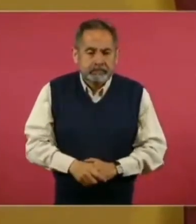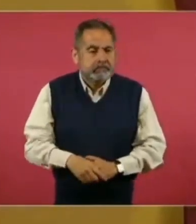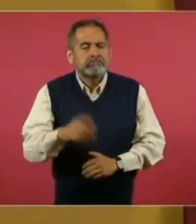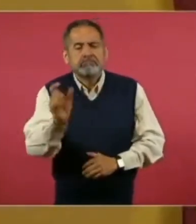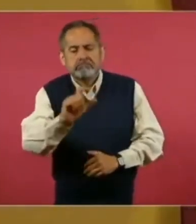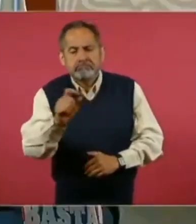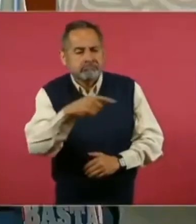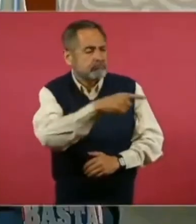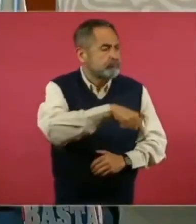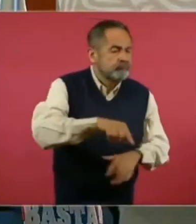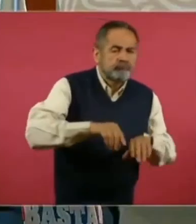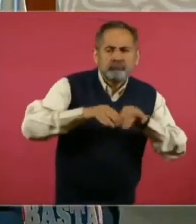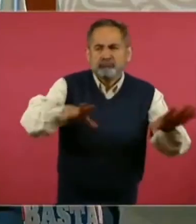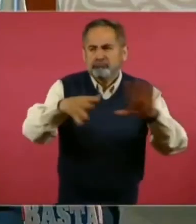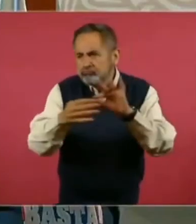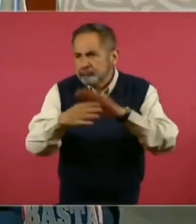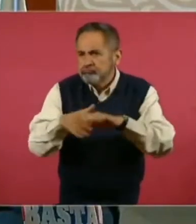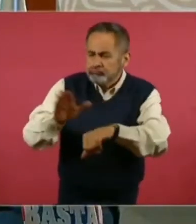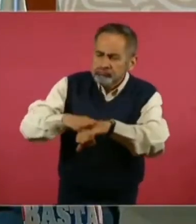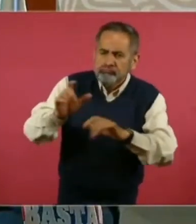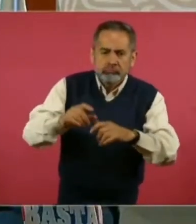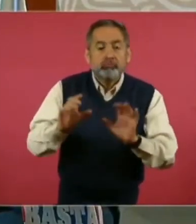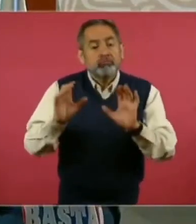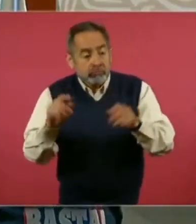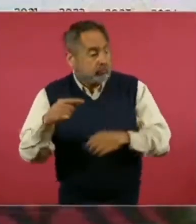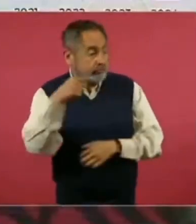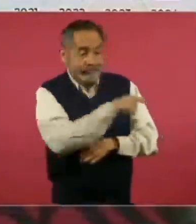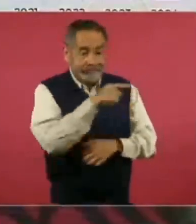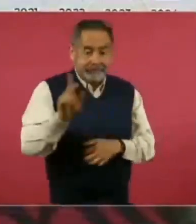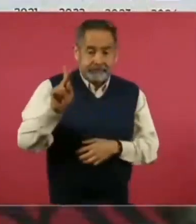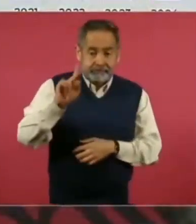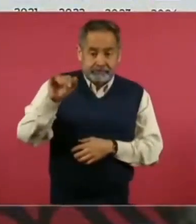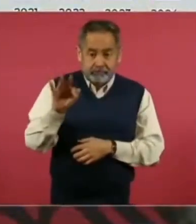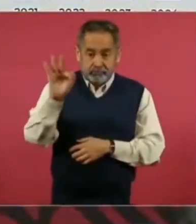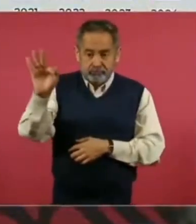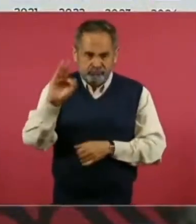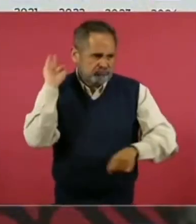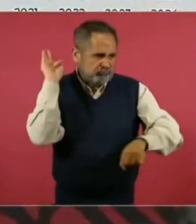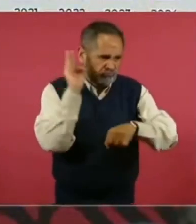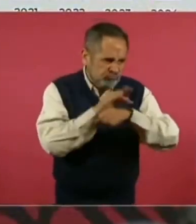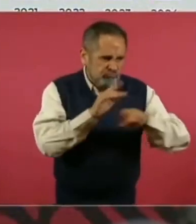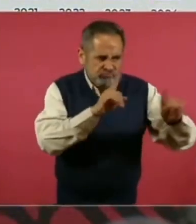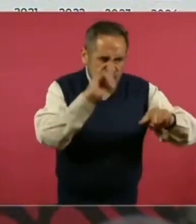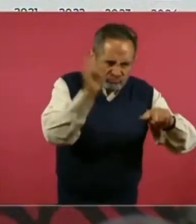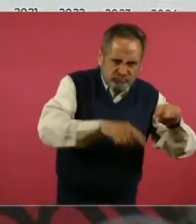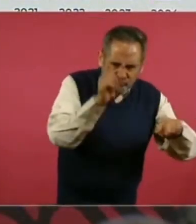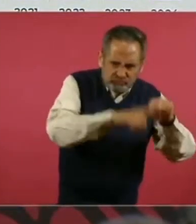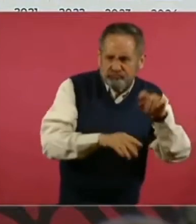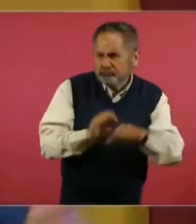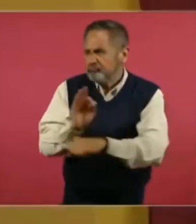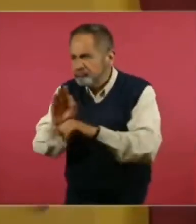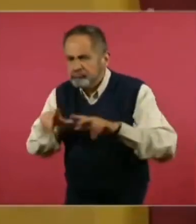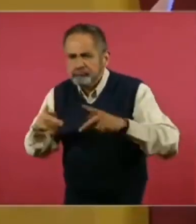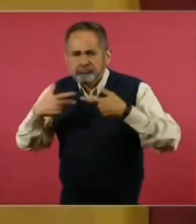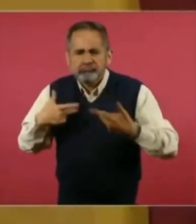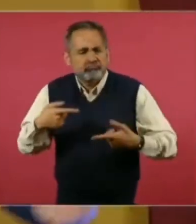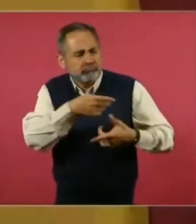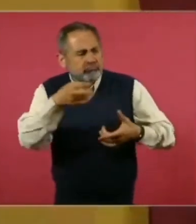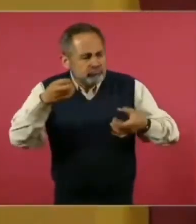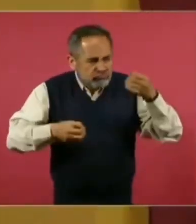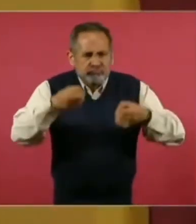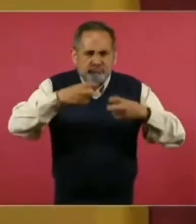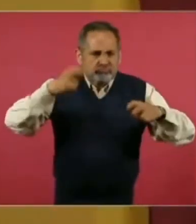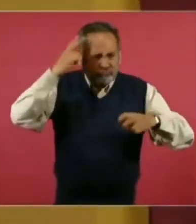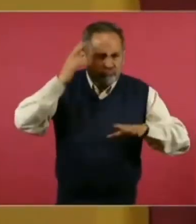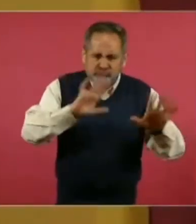¿Cuándo el Poder Judicial, los jueces, los magistrados, los